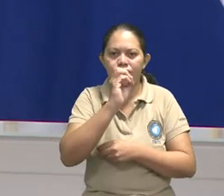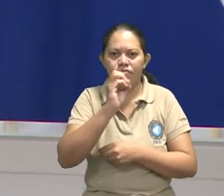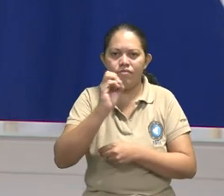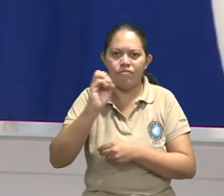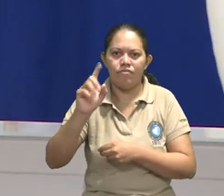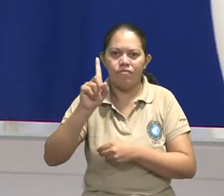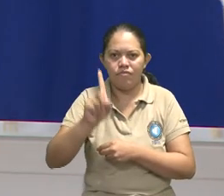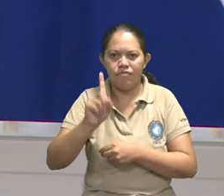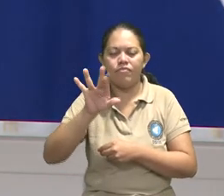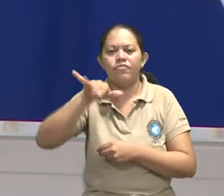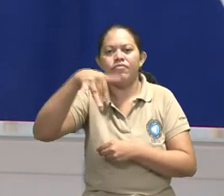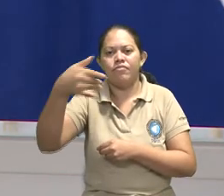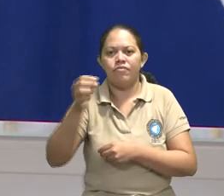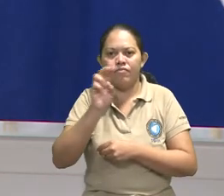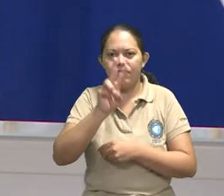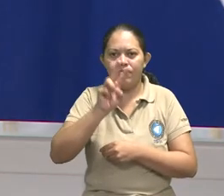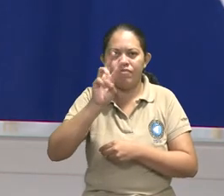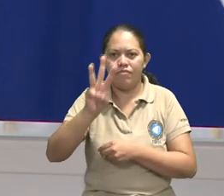número